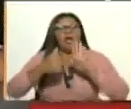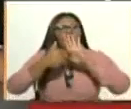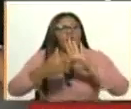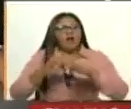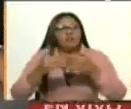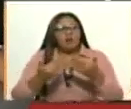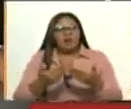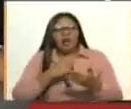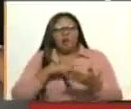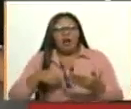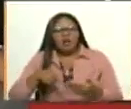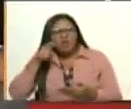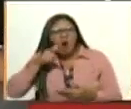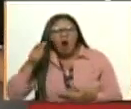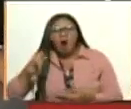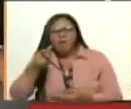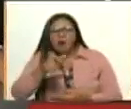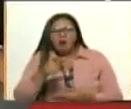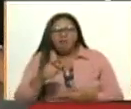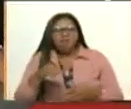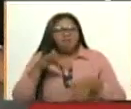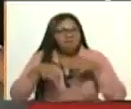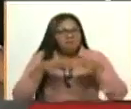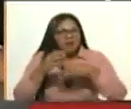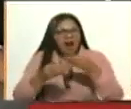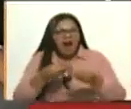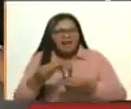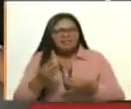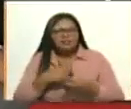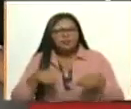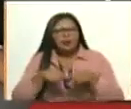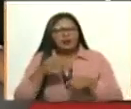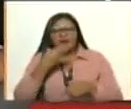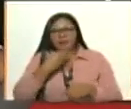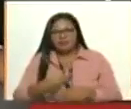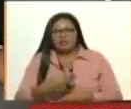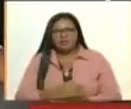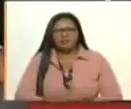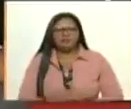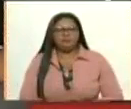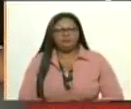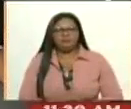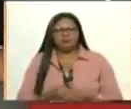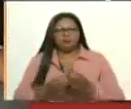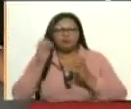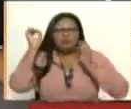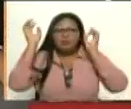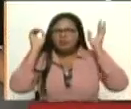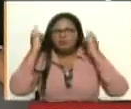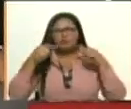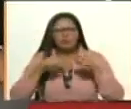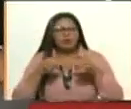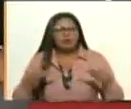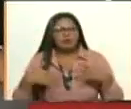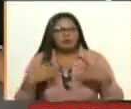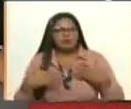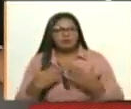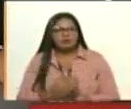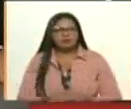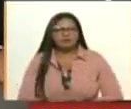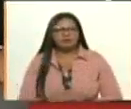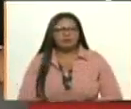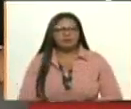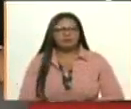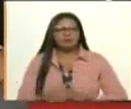de nuestro pueblo que cultiva la tradición de las Navidades con creatividad y alegría.